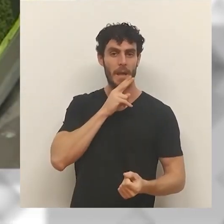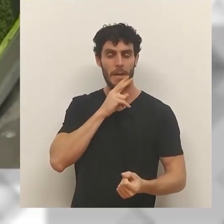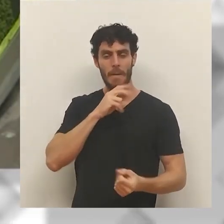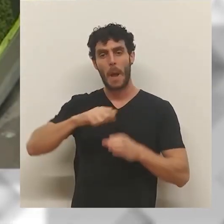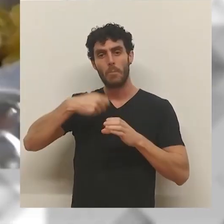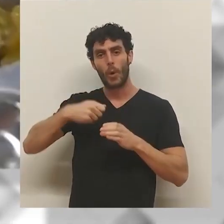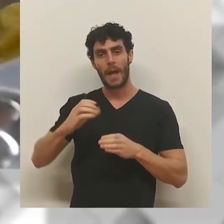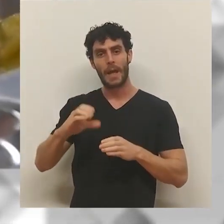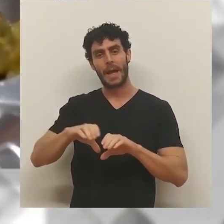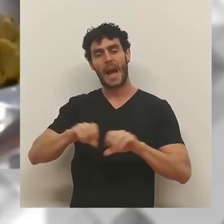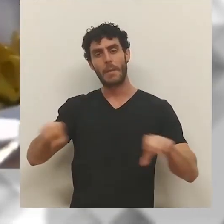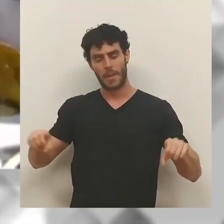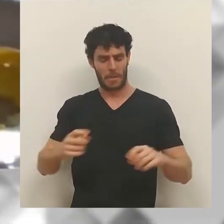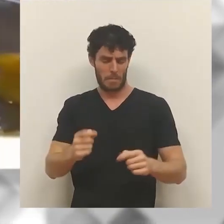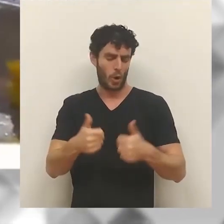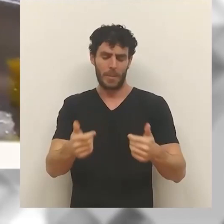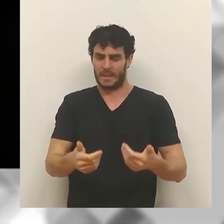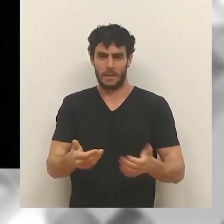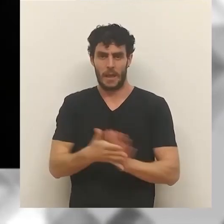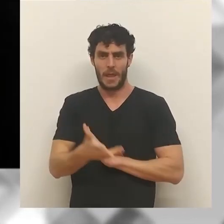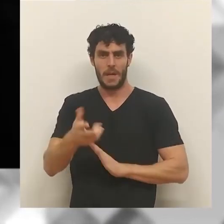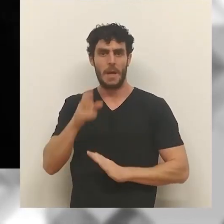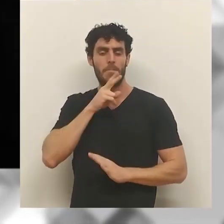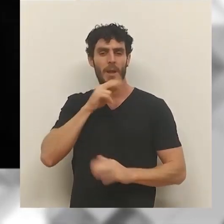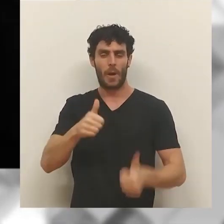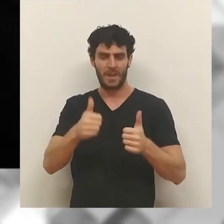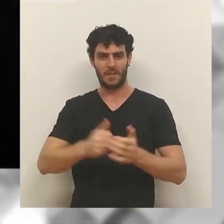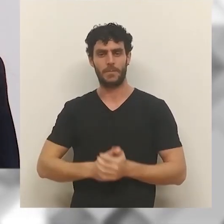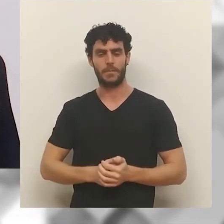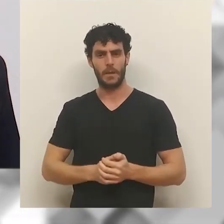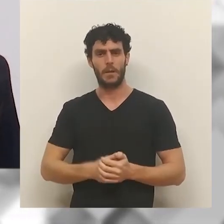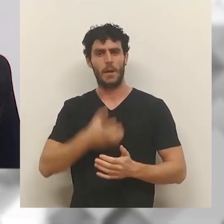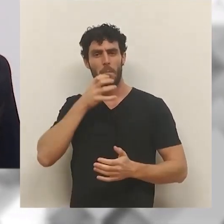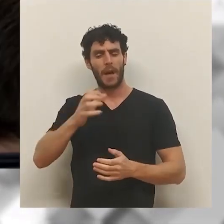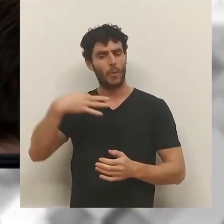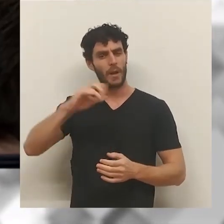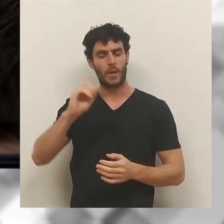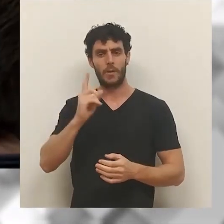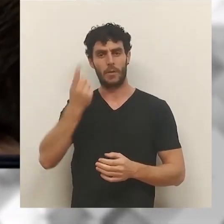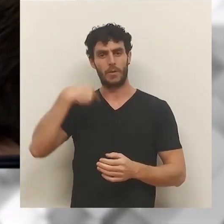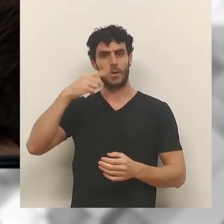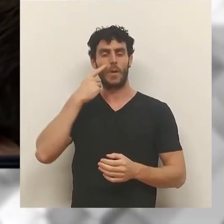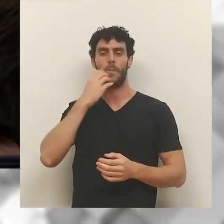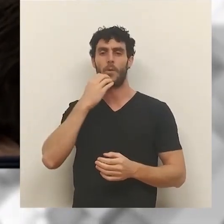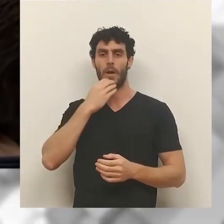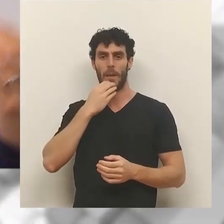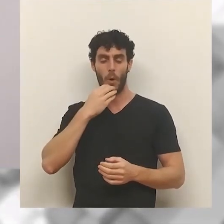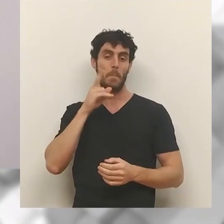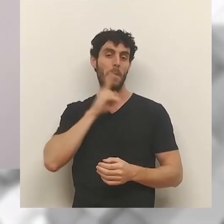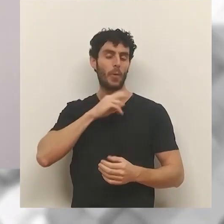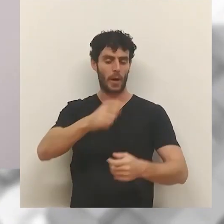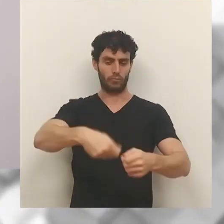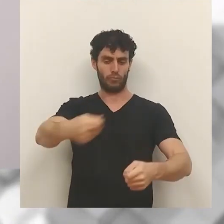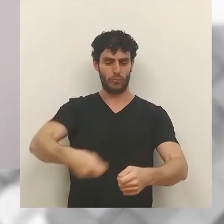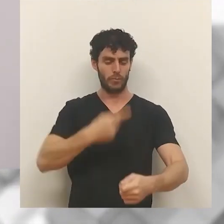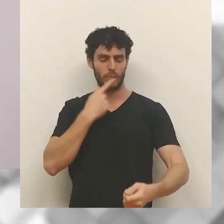verduras. Las judías verdes, el puré de calabacín y poquito más. Entonces hay que aportar mucha más variedad. Y no es la única pega. Cuando nosotros